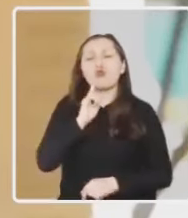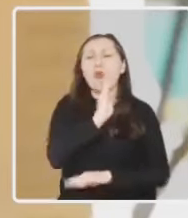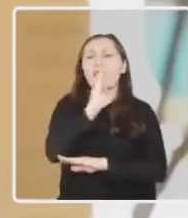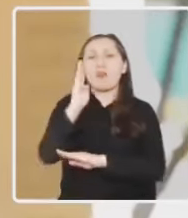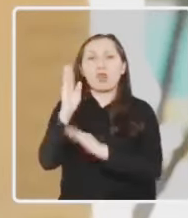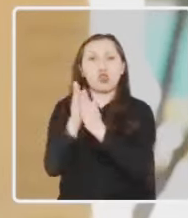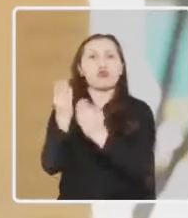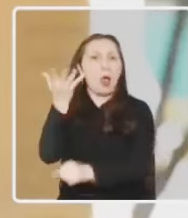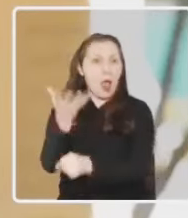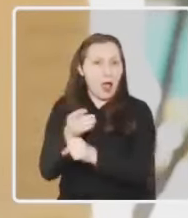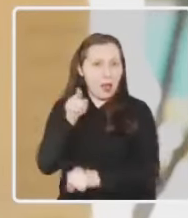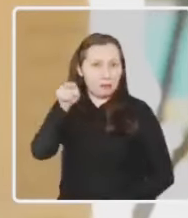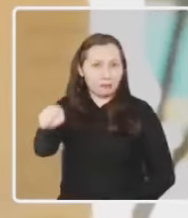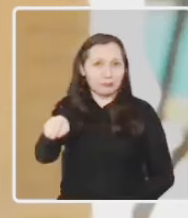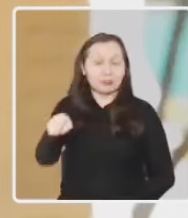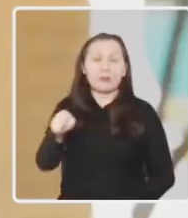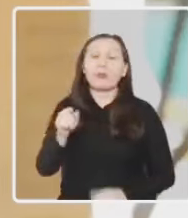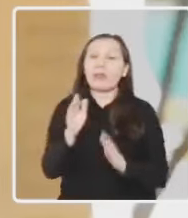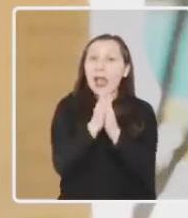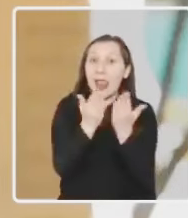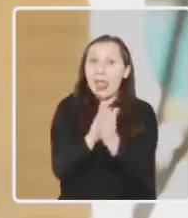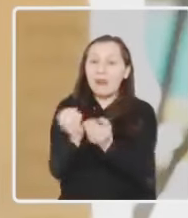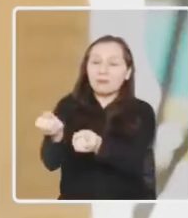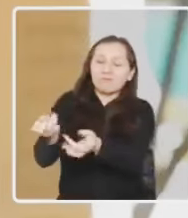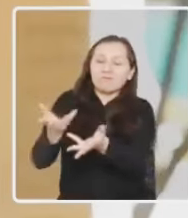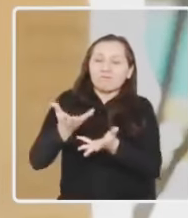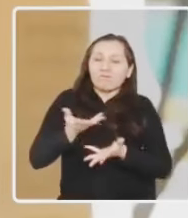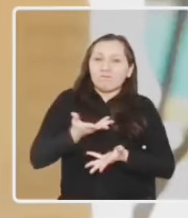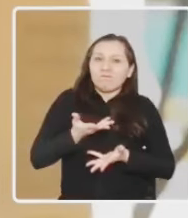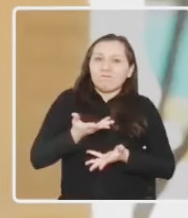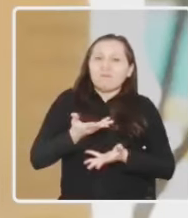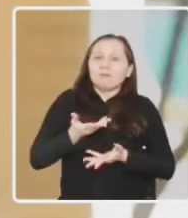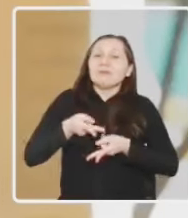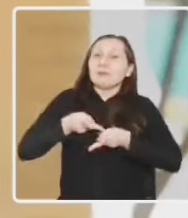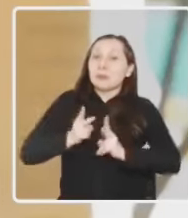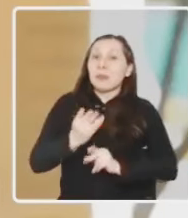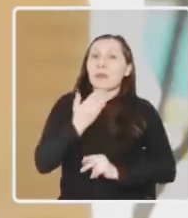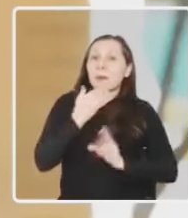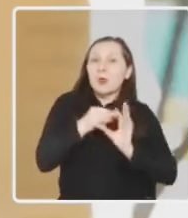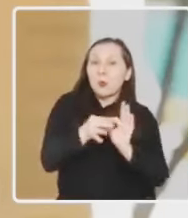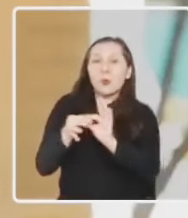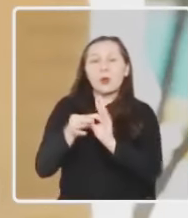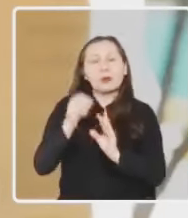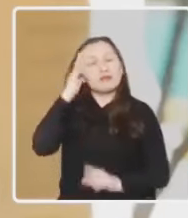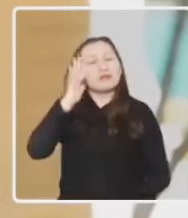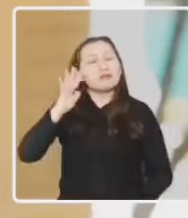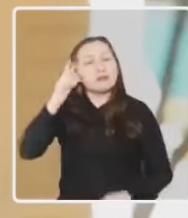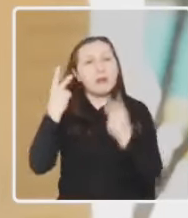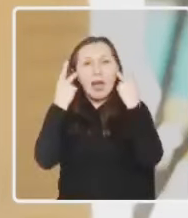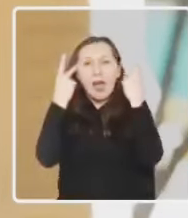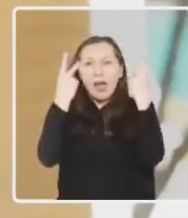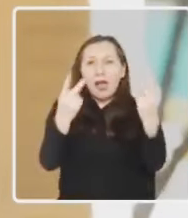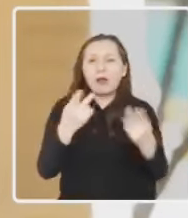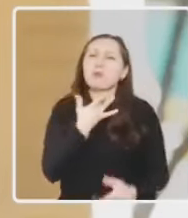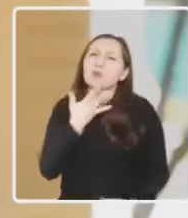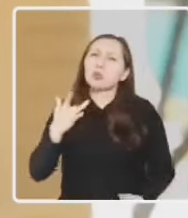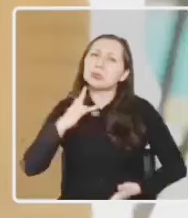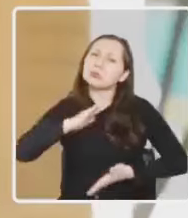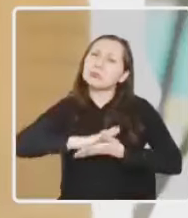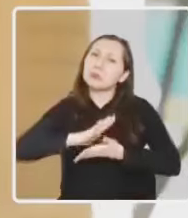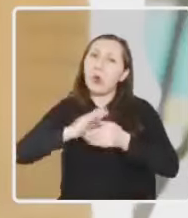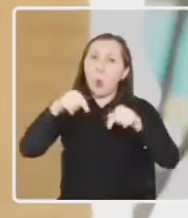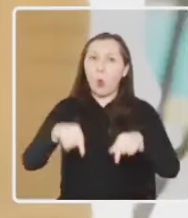biblioteca. Los libros nos inspiran y nos permiten también unirnos y viajar. ¿Y por qué quisimos celebrar este